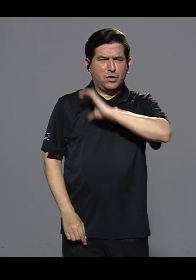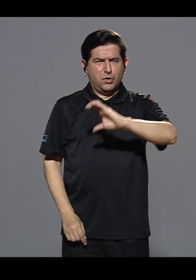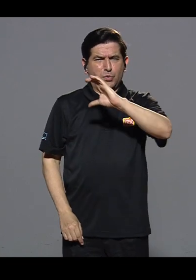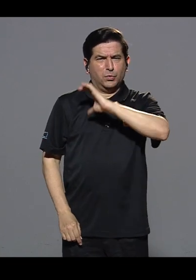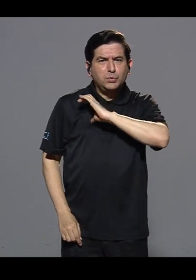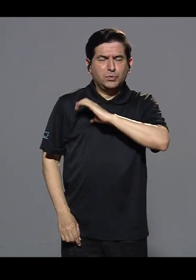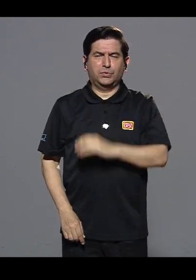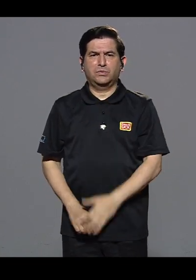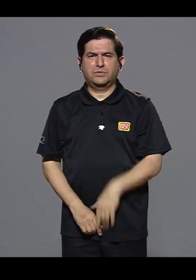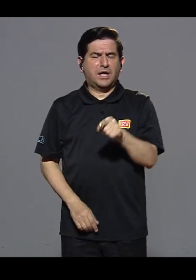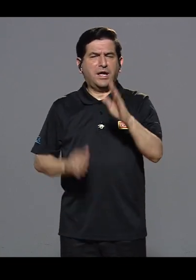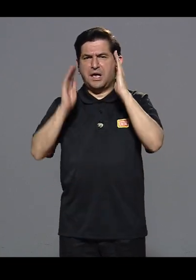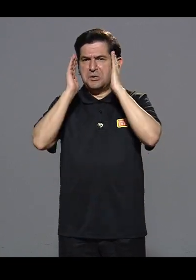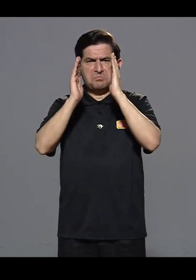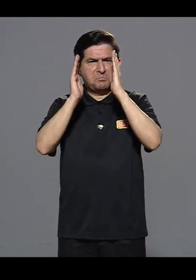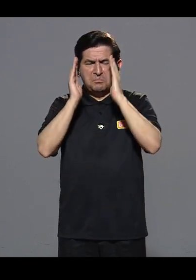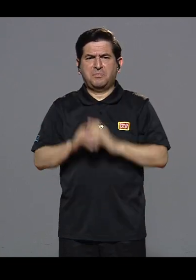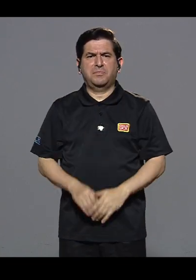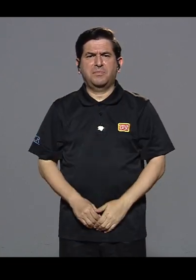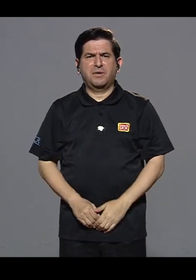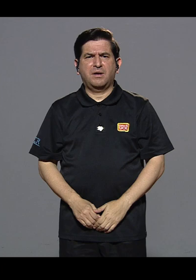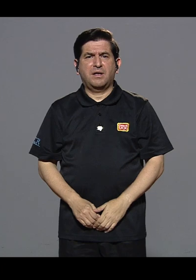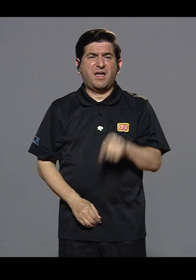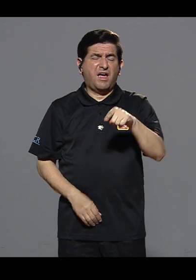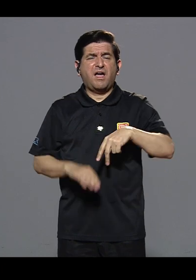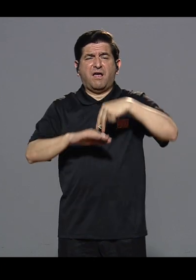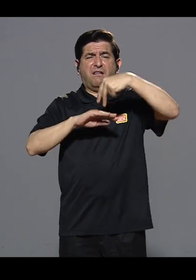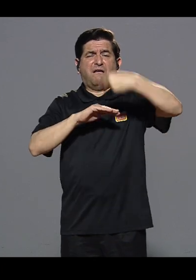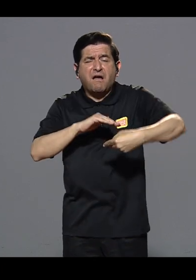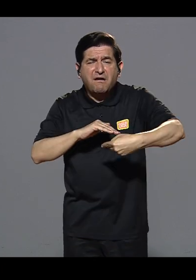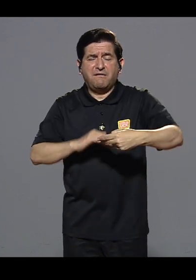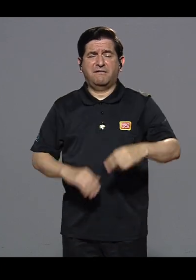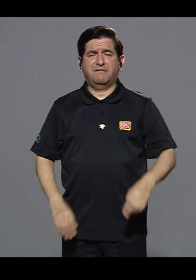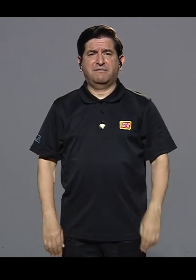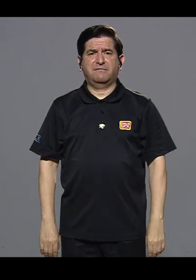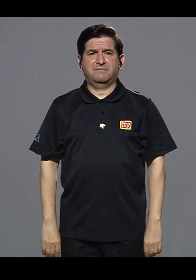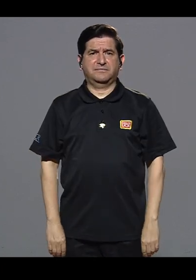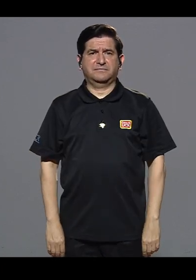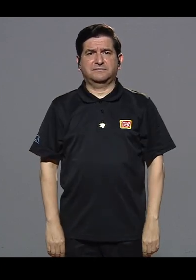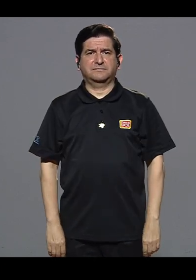sus conductas y él no acataba, no hacía llamadas, se caía.